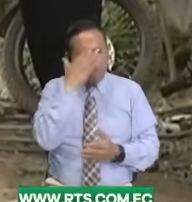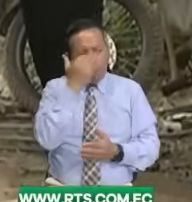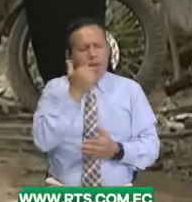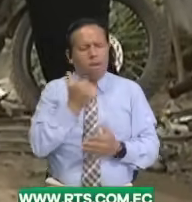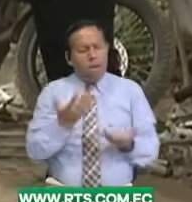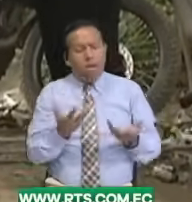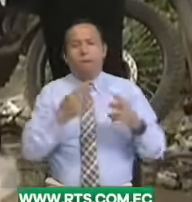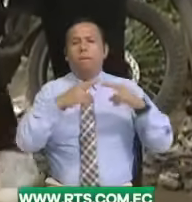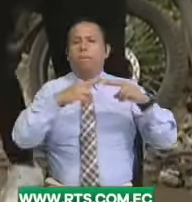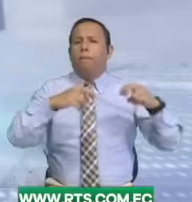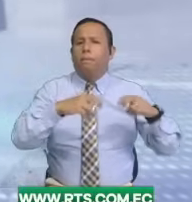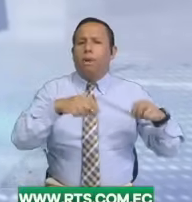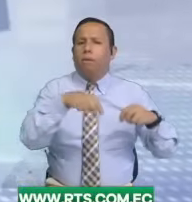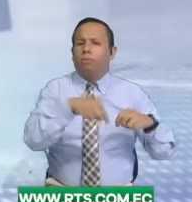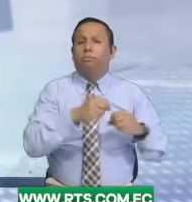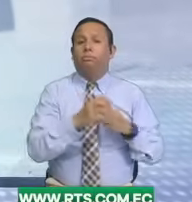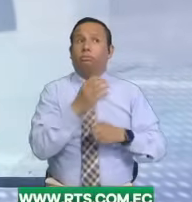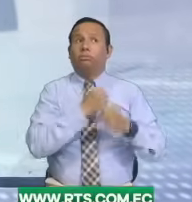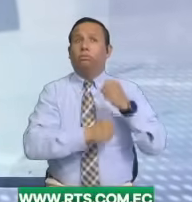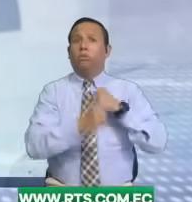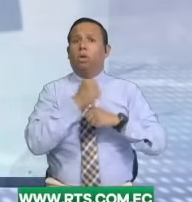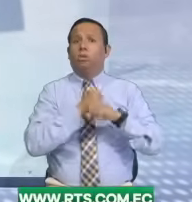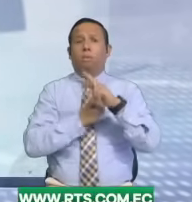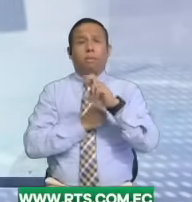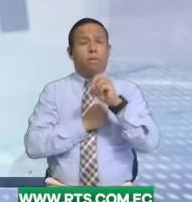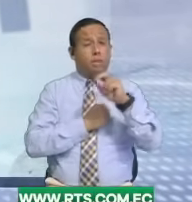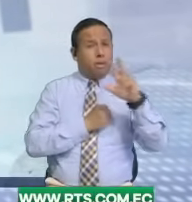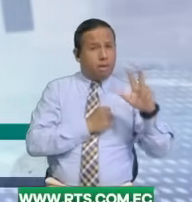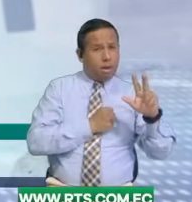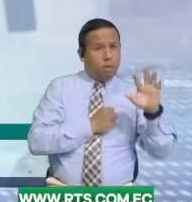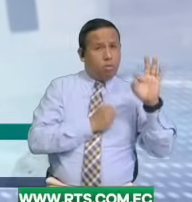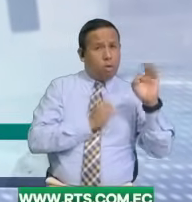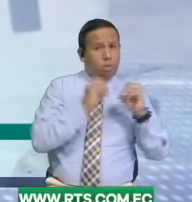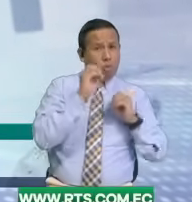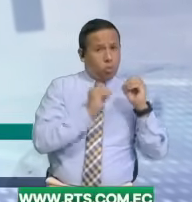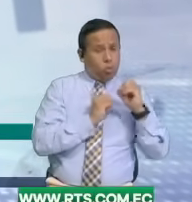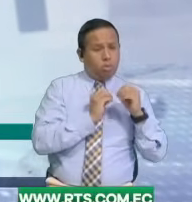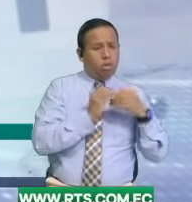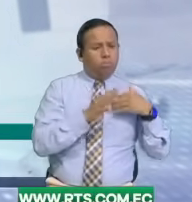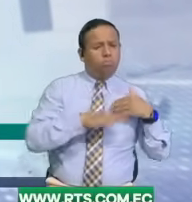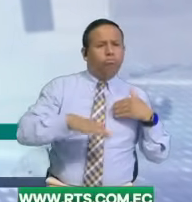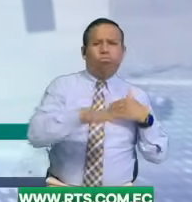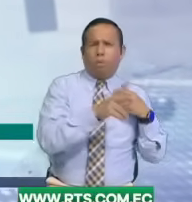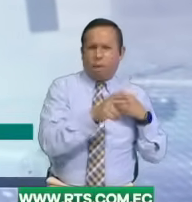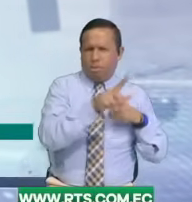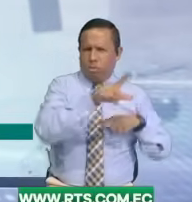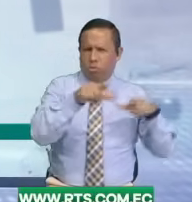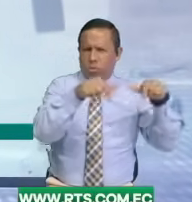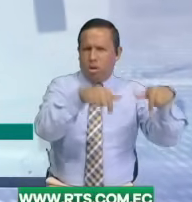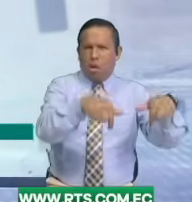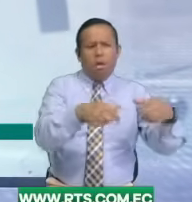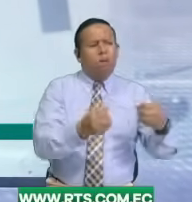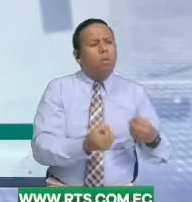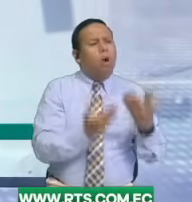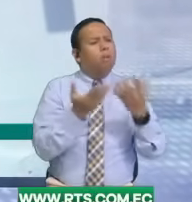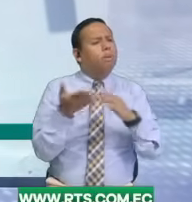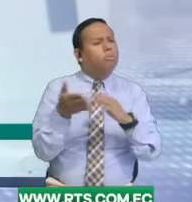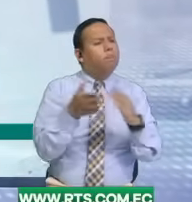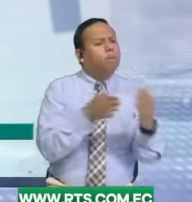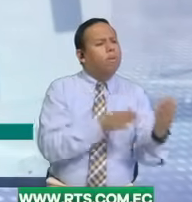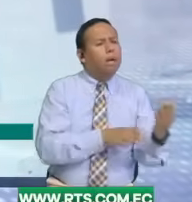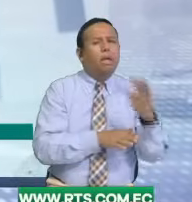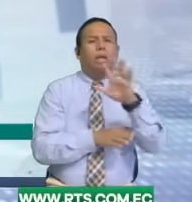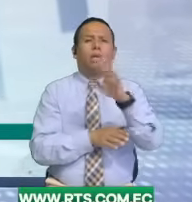nueva muerte violenta. En el año 2023, con corte del 9 de octubre, en el sector de la Nueva Prosperina se registraron